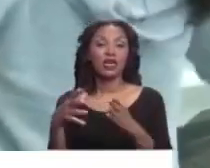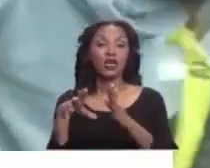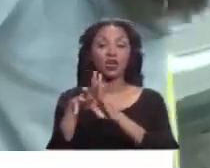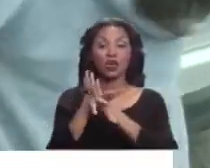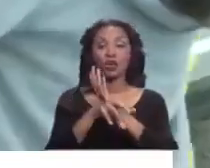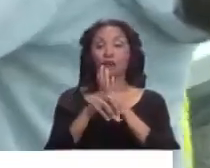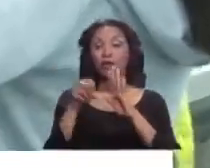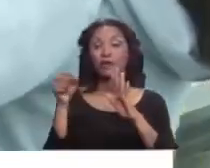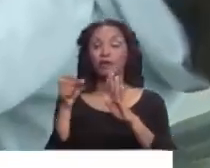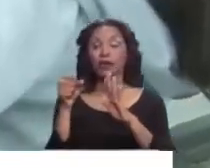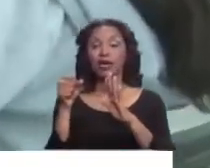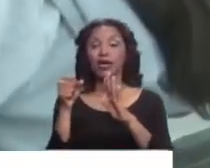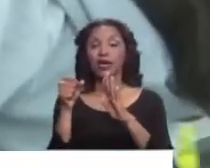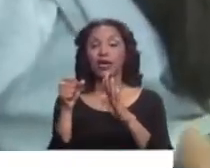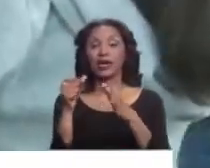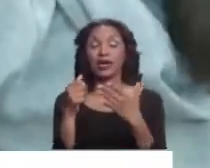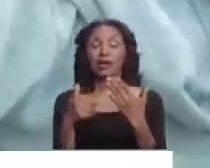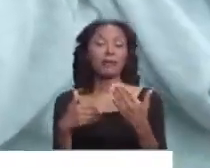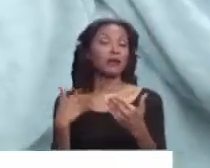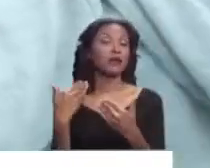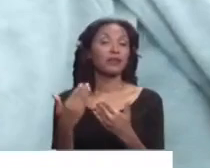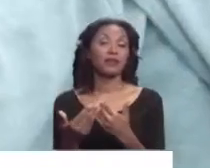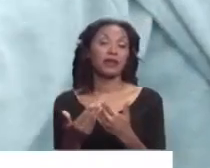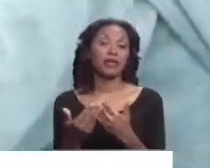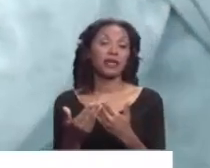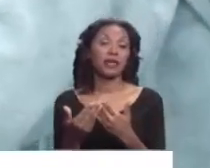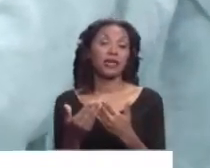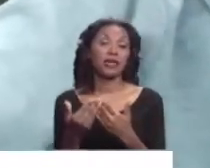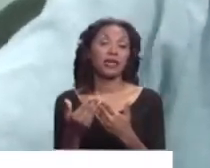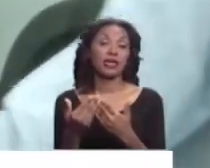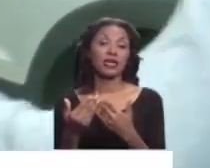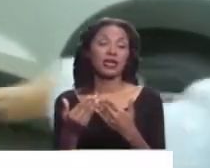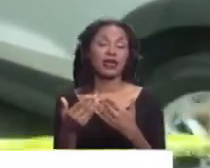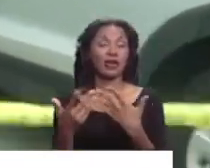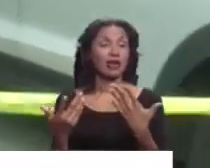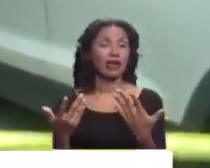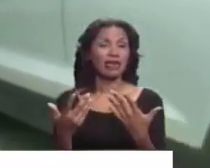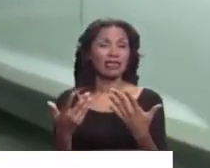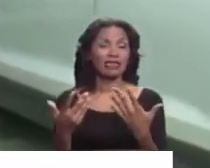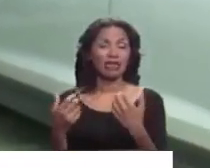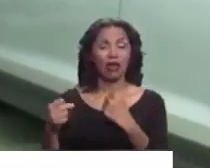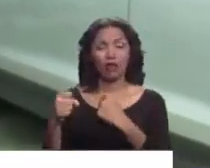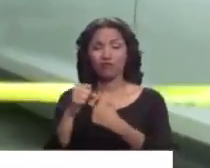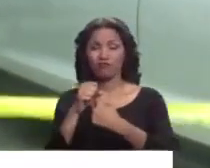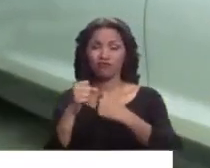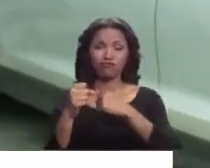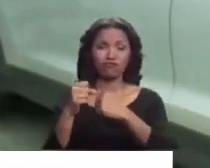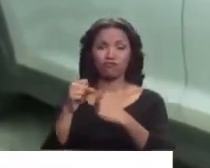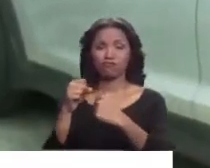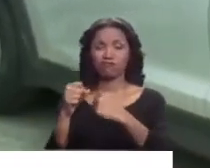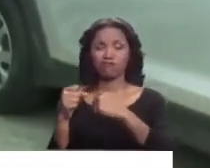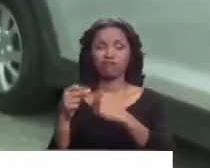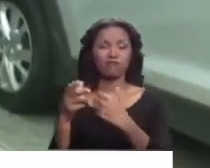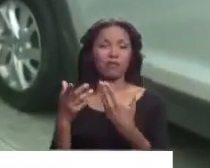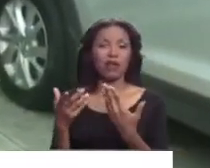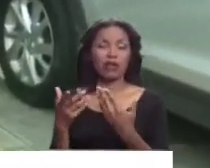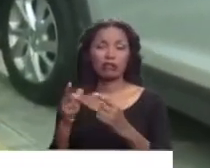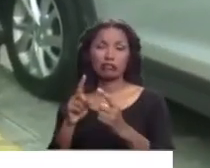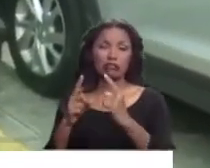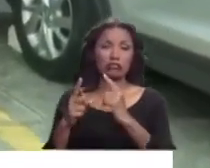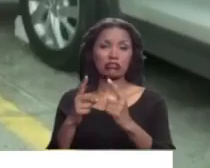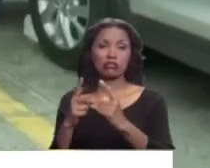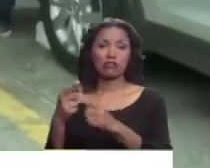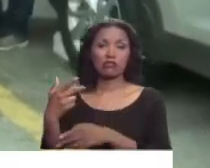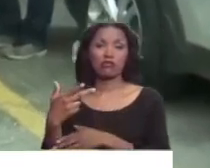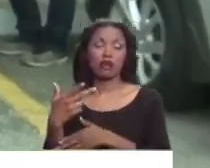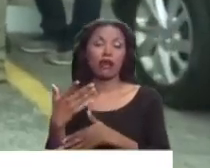dinero para atención a los clientes, y en ese momento se produjo un intercambio, un forcejeo entre el seguridad del banco